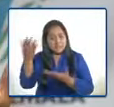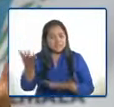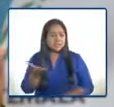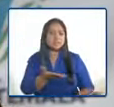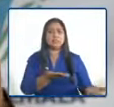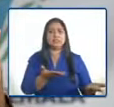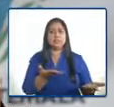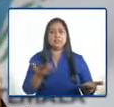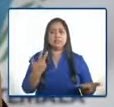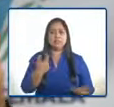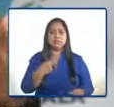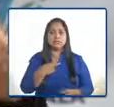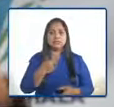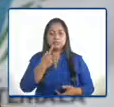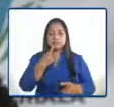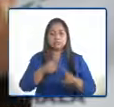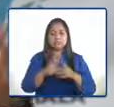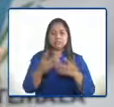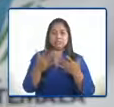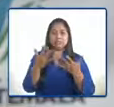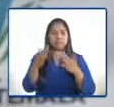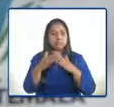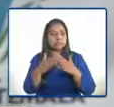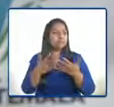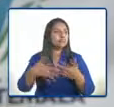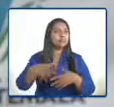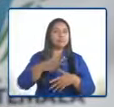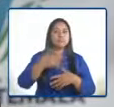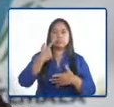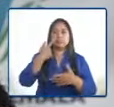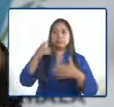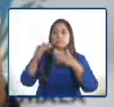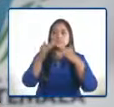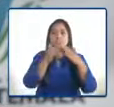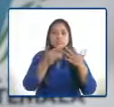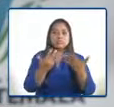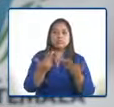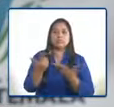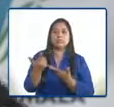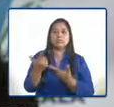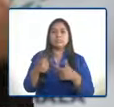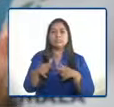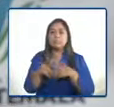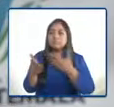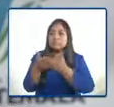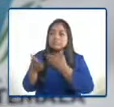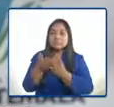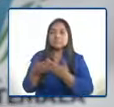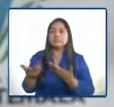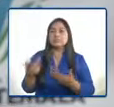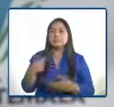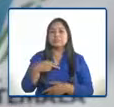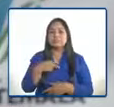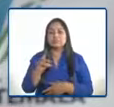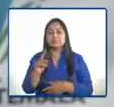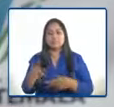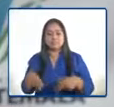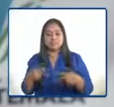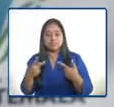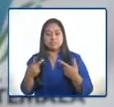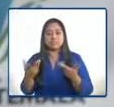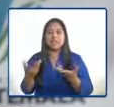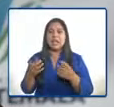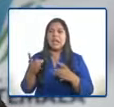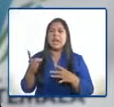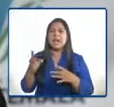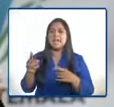de nuestras colonias, de nuestros lugares cercanos a donde vivimos? Muchas veces